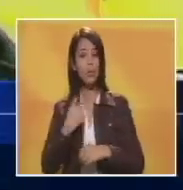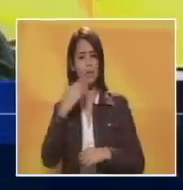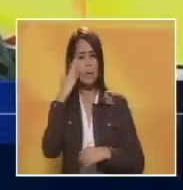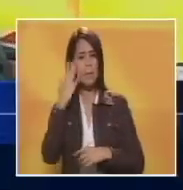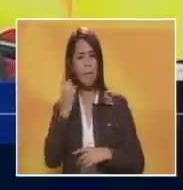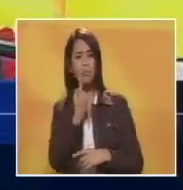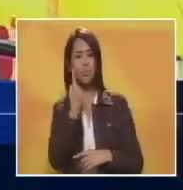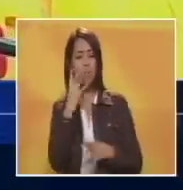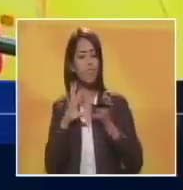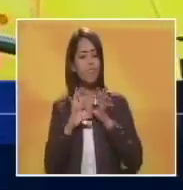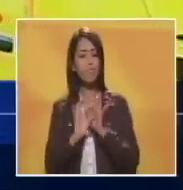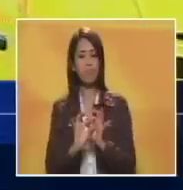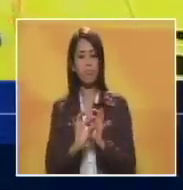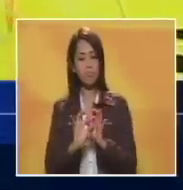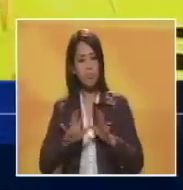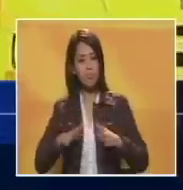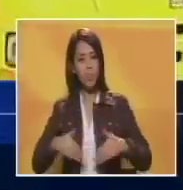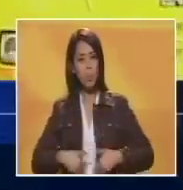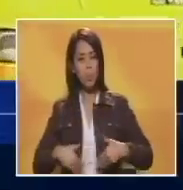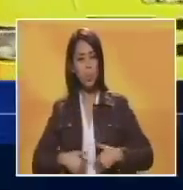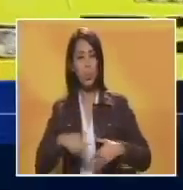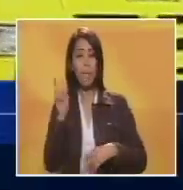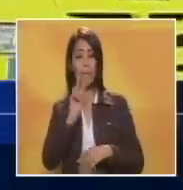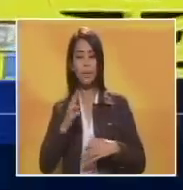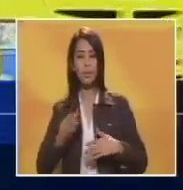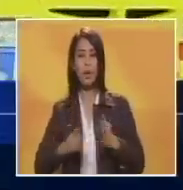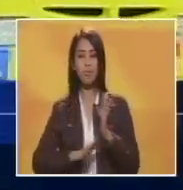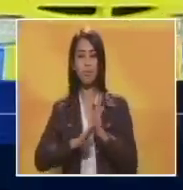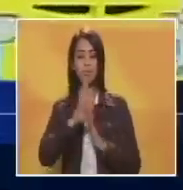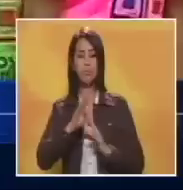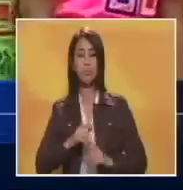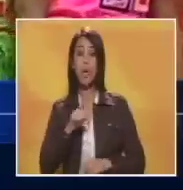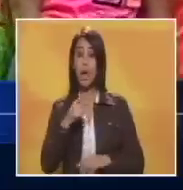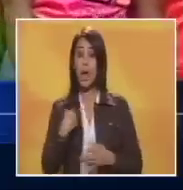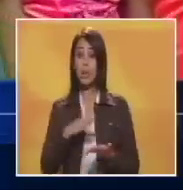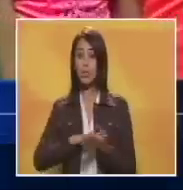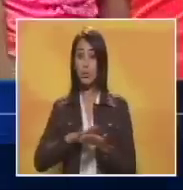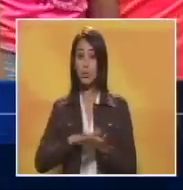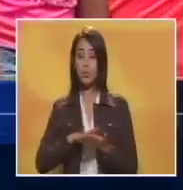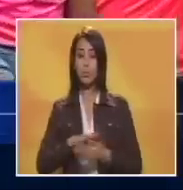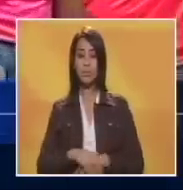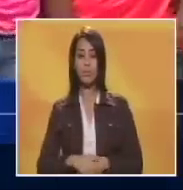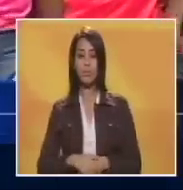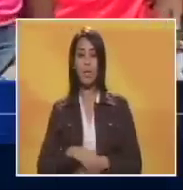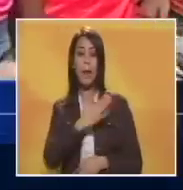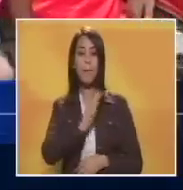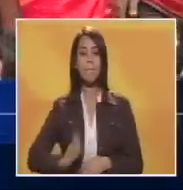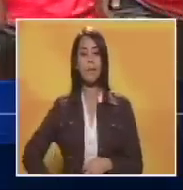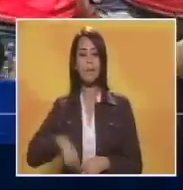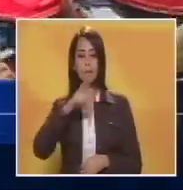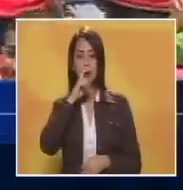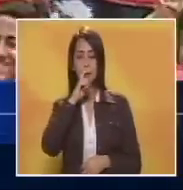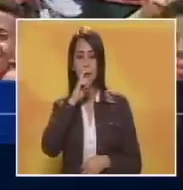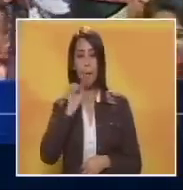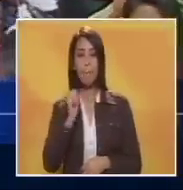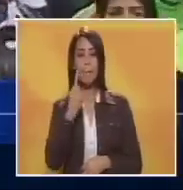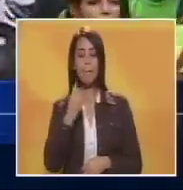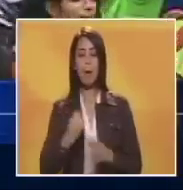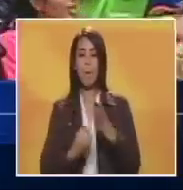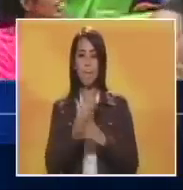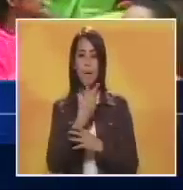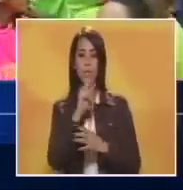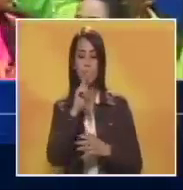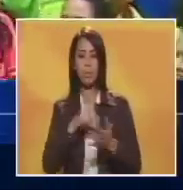que solo unidos podremos sacar a Venezuela adelante. Allí está la solución. El presidente Nicolás Maduro, el 1 de mayo